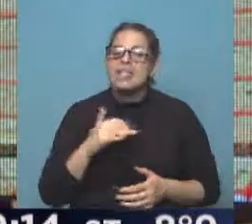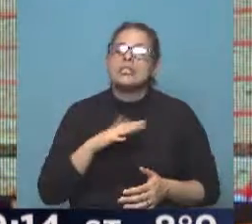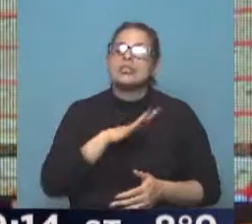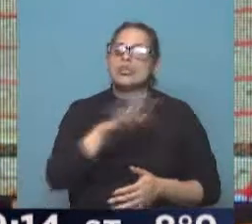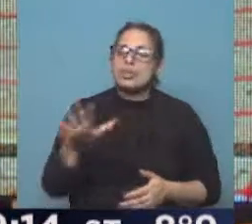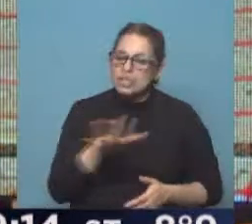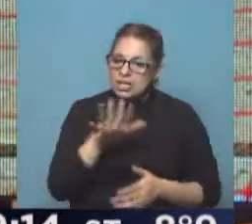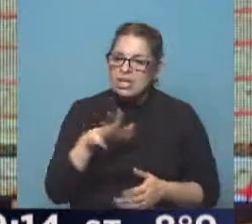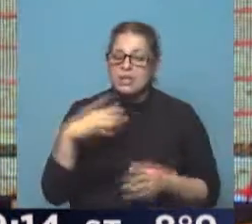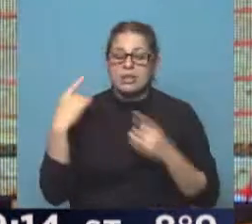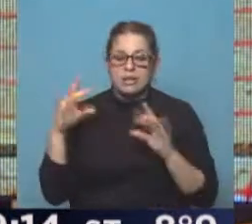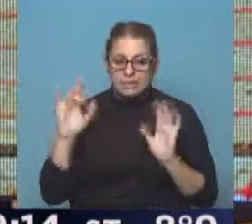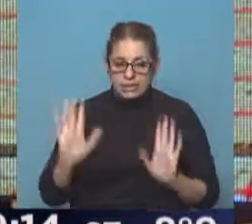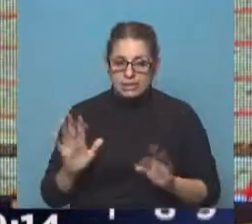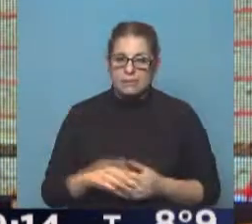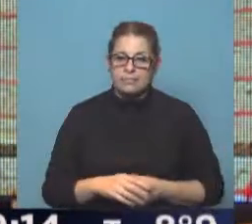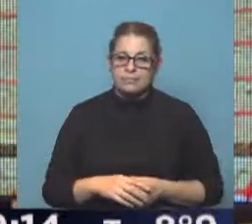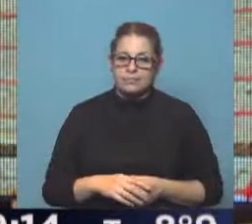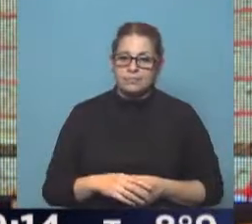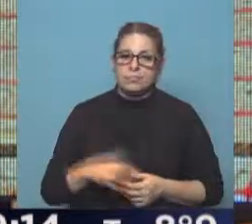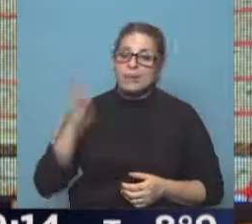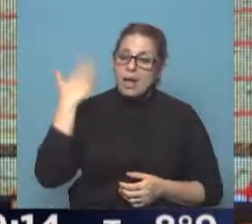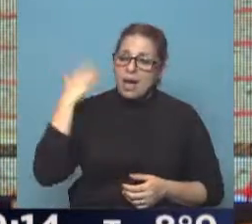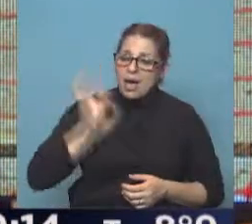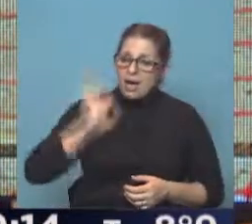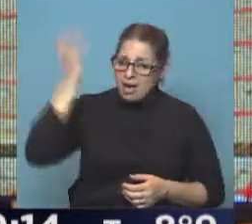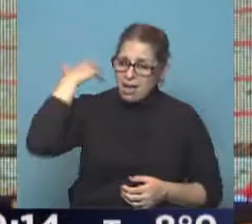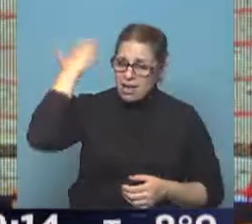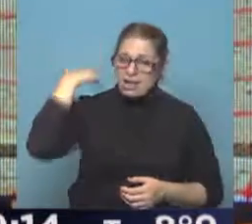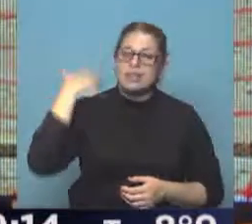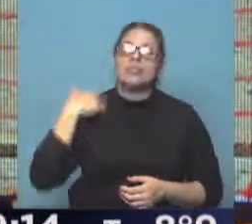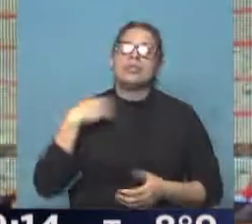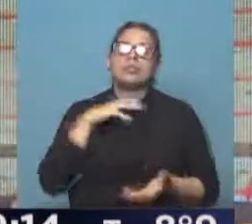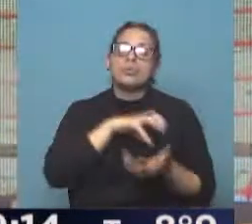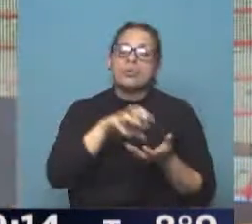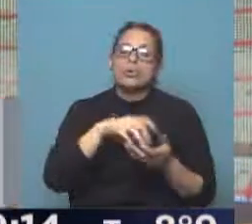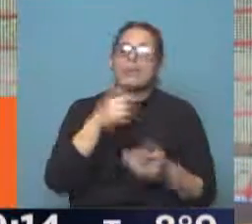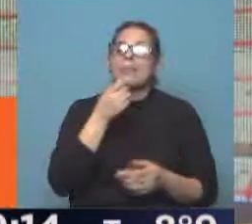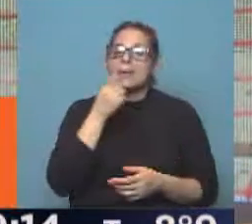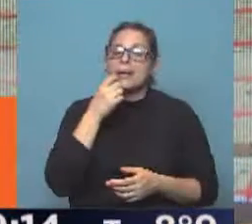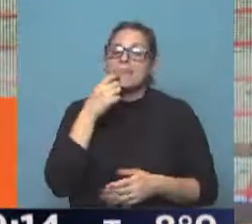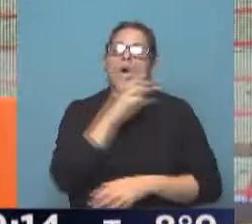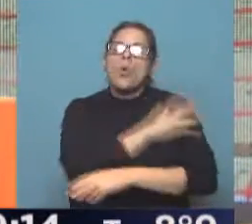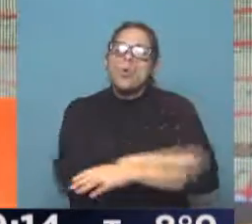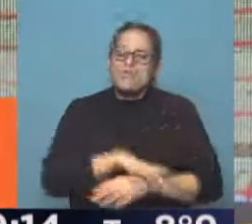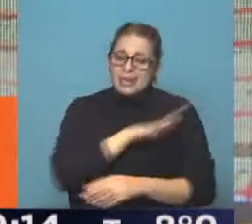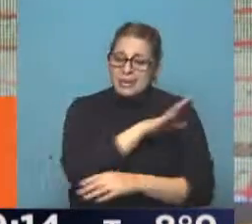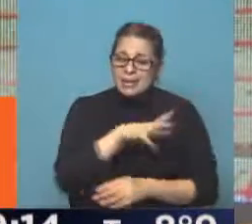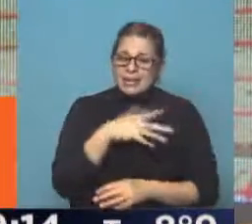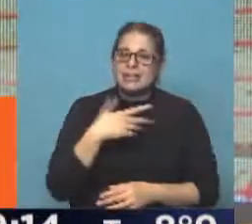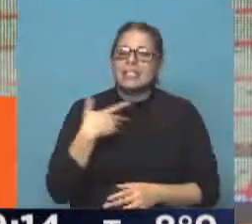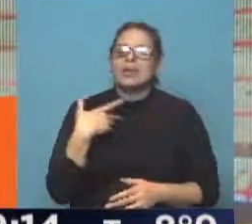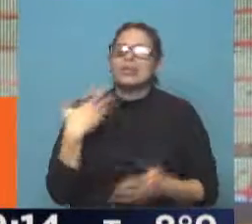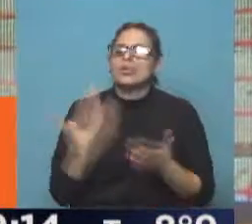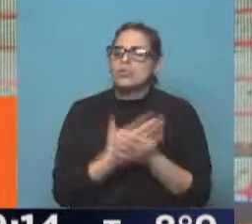muy difícil. Hace ya muchos años venimos, los sectores, por lo menos los sectores más humildes, venimos padeciendo